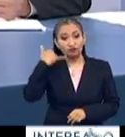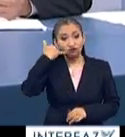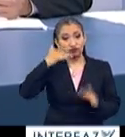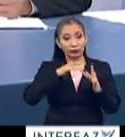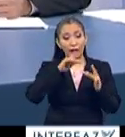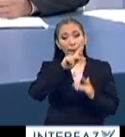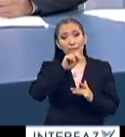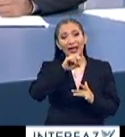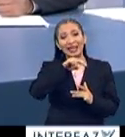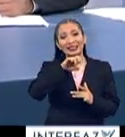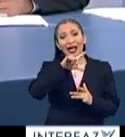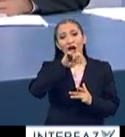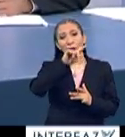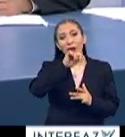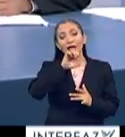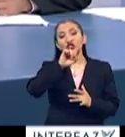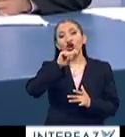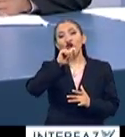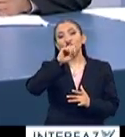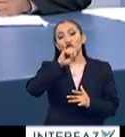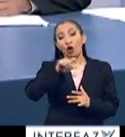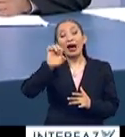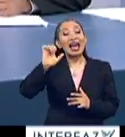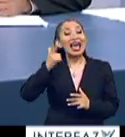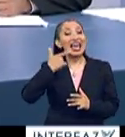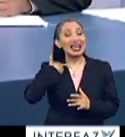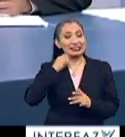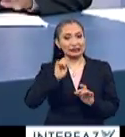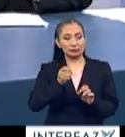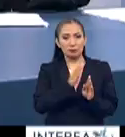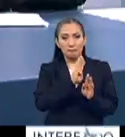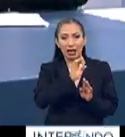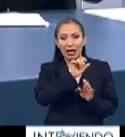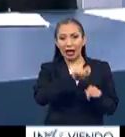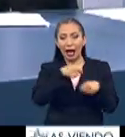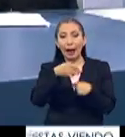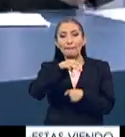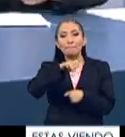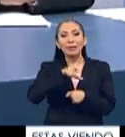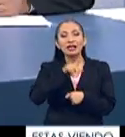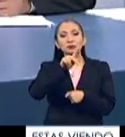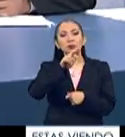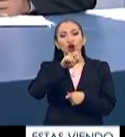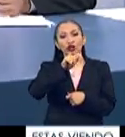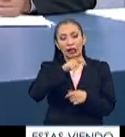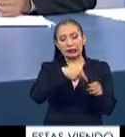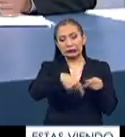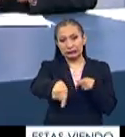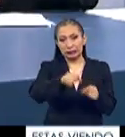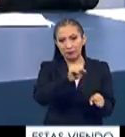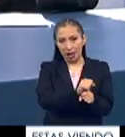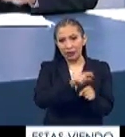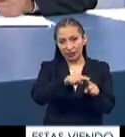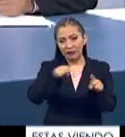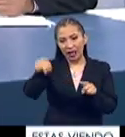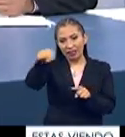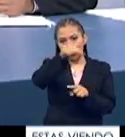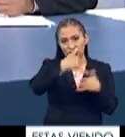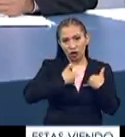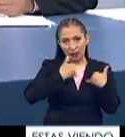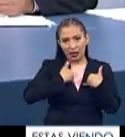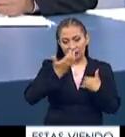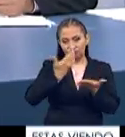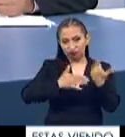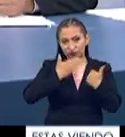con Penélope Soto Leiva. Ella es ex beneficiaria del programa Mexprotec. Hemos tenido durante la semana a varios casos parecidos